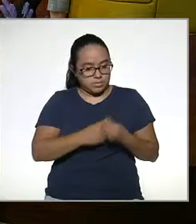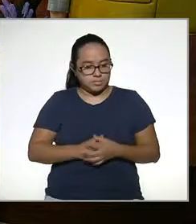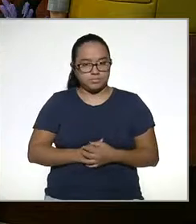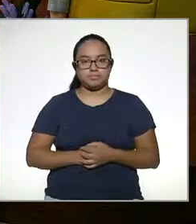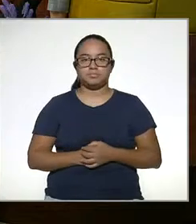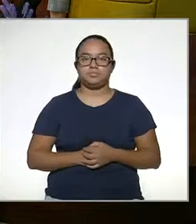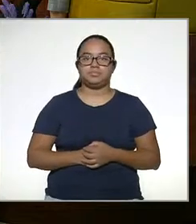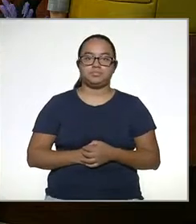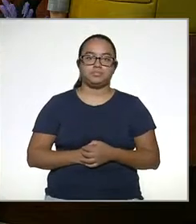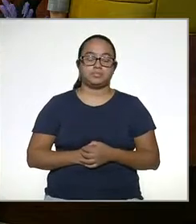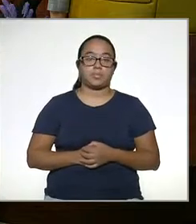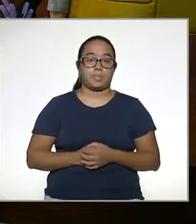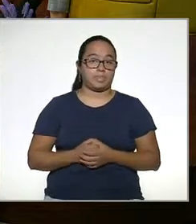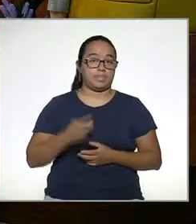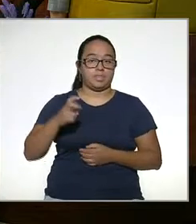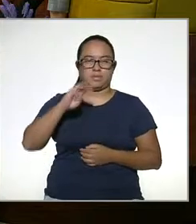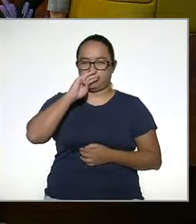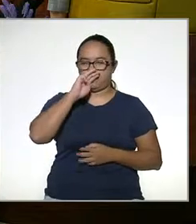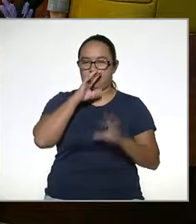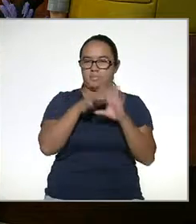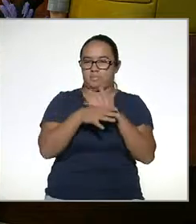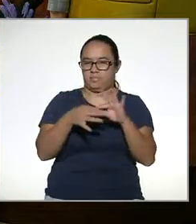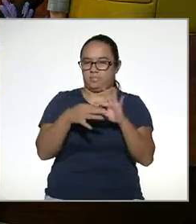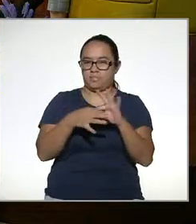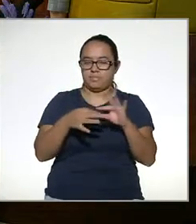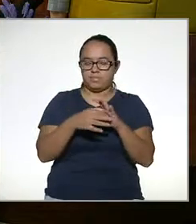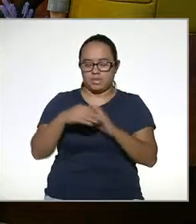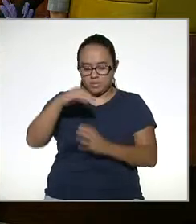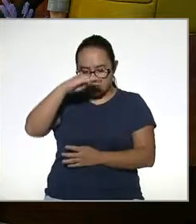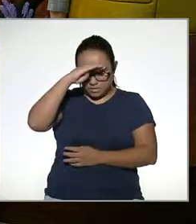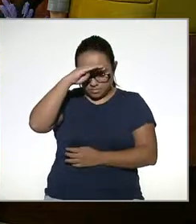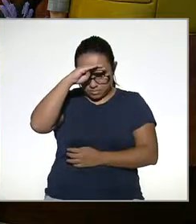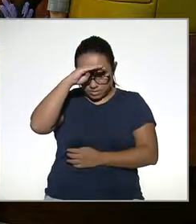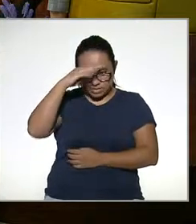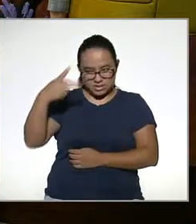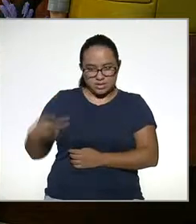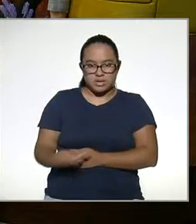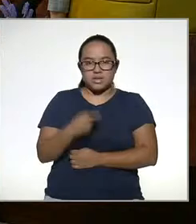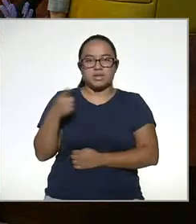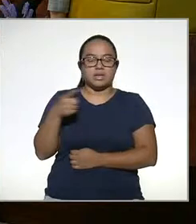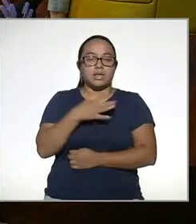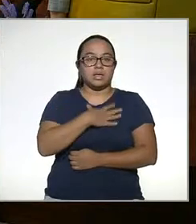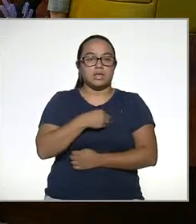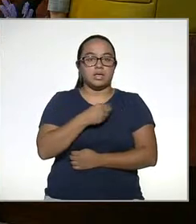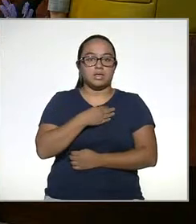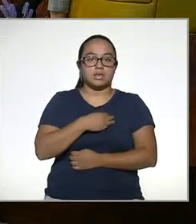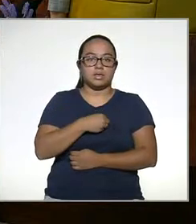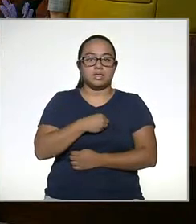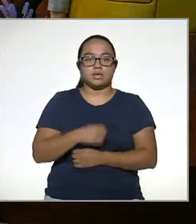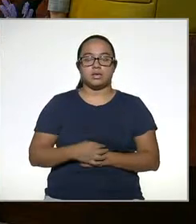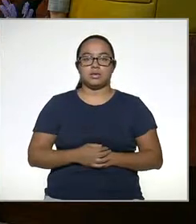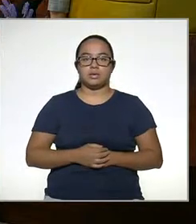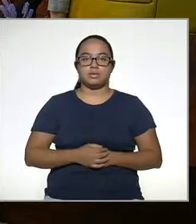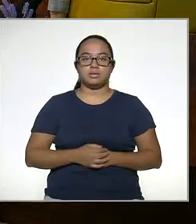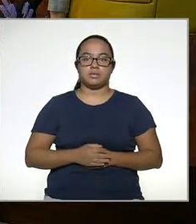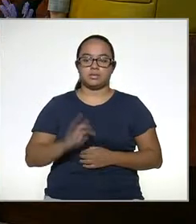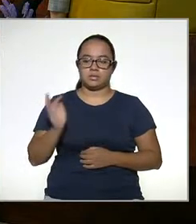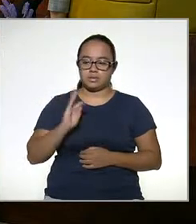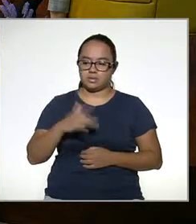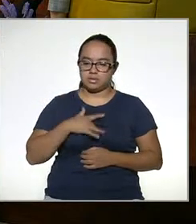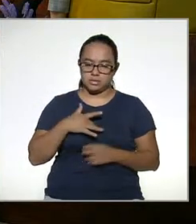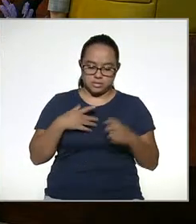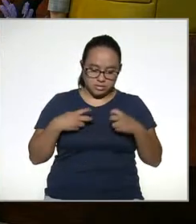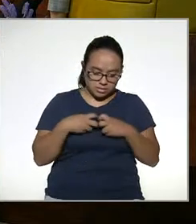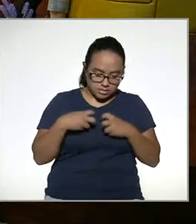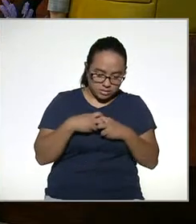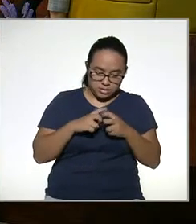bueno, en este caso la mamá decía que se preguntaba, ¿no? Hay una pregunta sobre su hijo, si tiene ansiedad, tiene